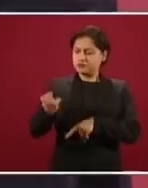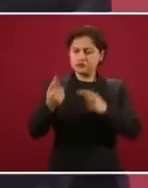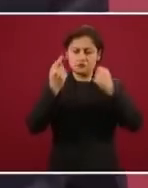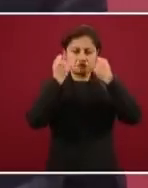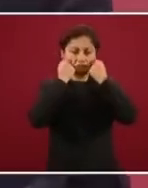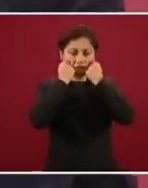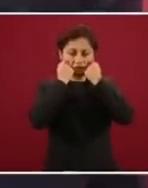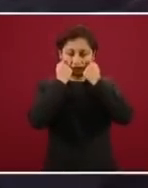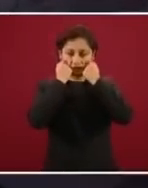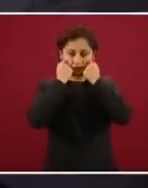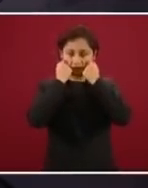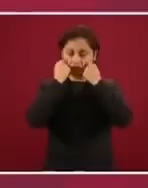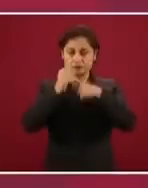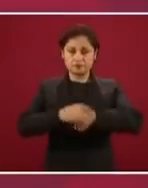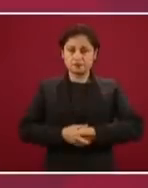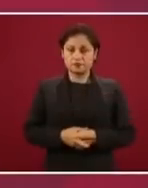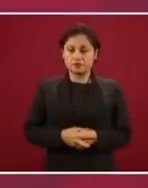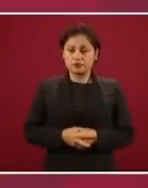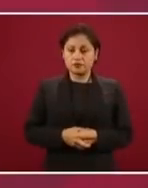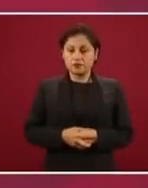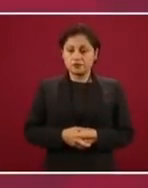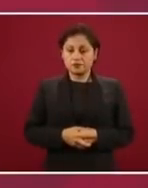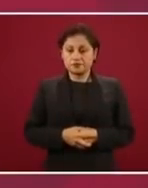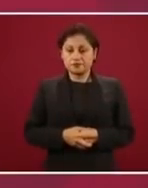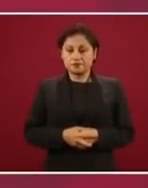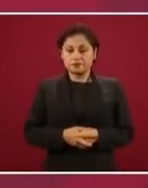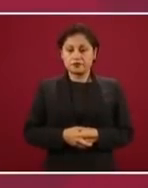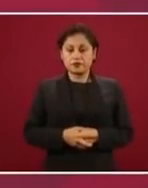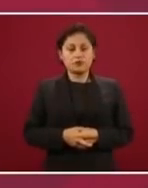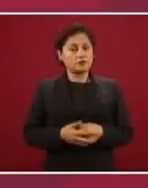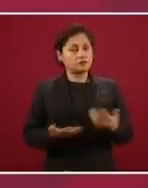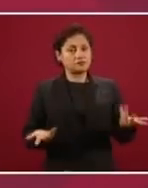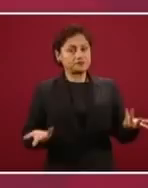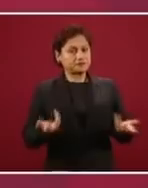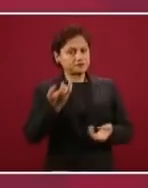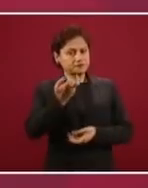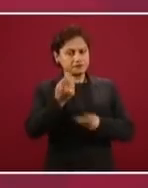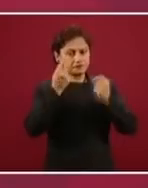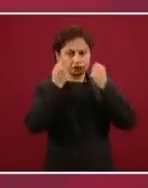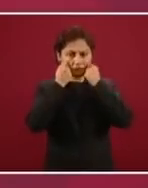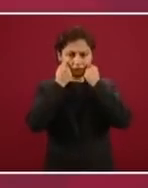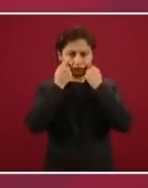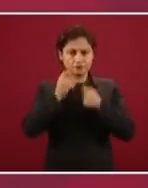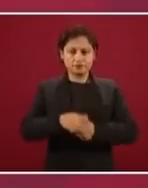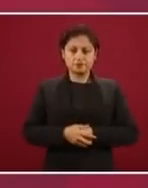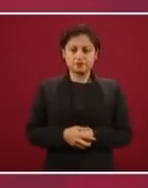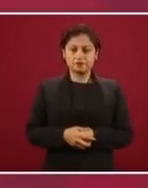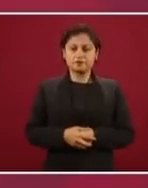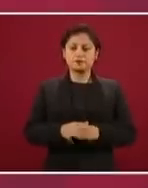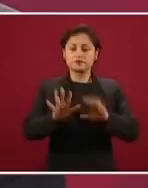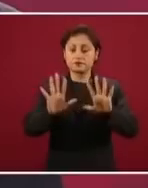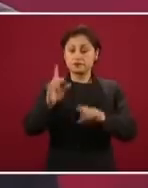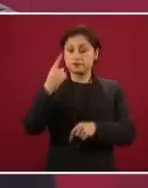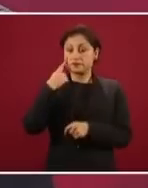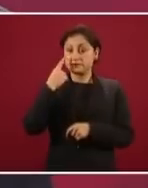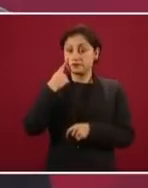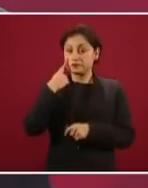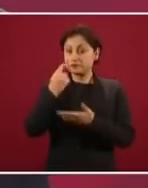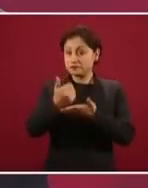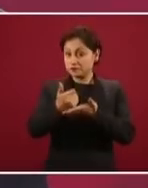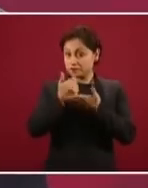importa este los patente de corso si no no no no no sabe quién ayudó